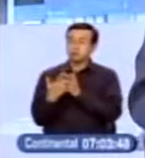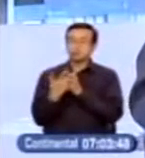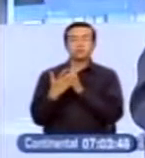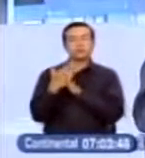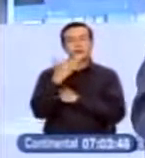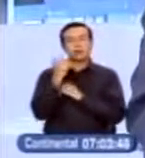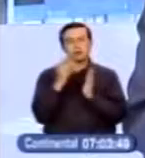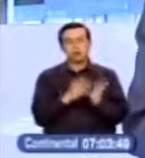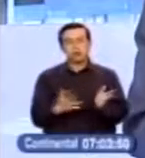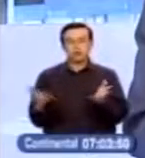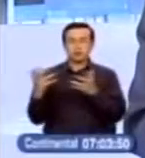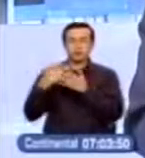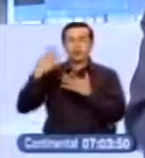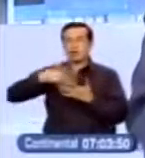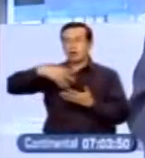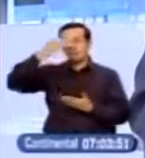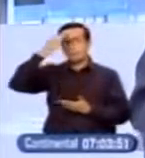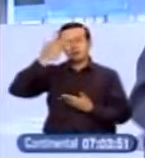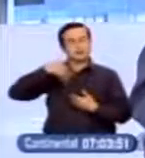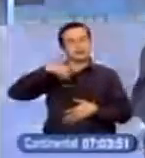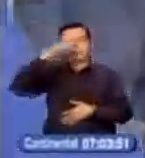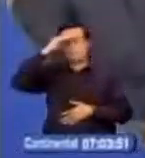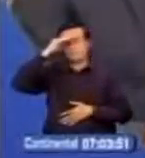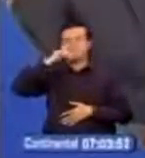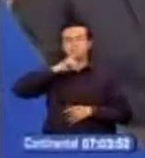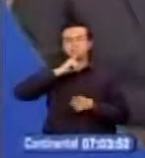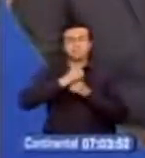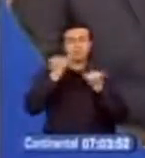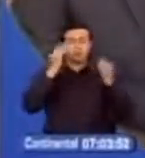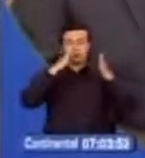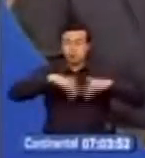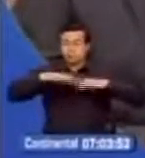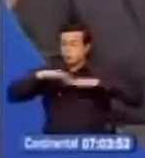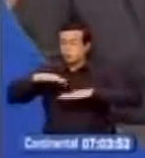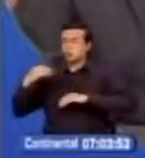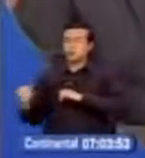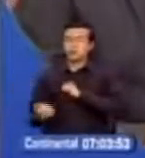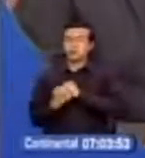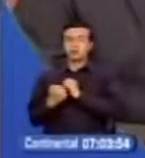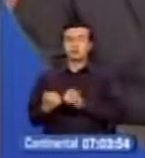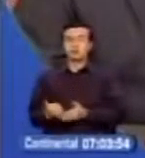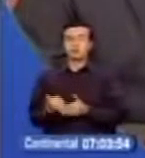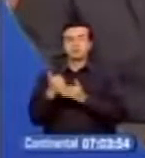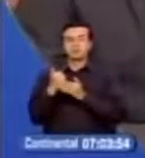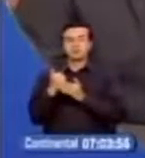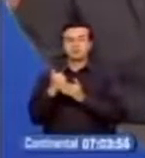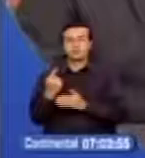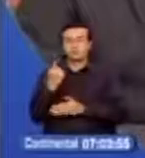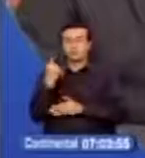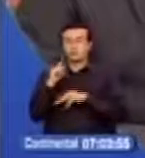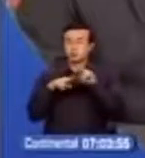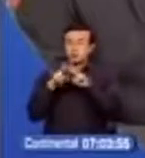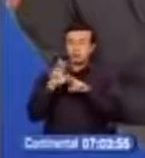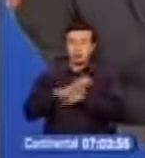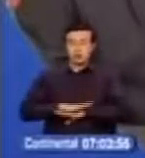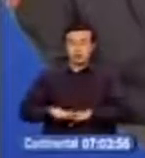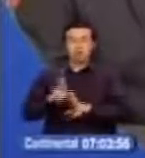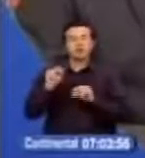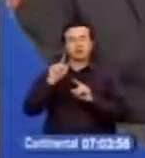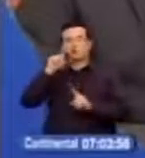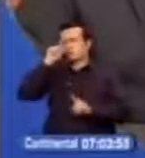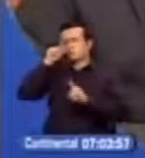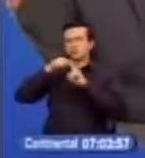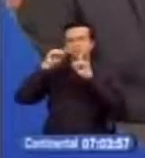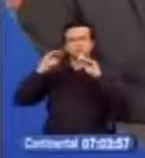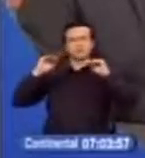mejor, sacar lecciones y hacer de esta desgracia punto de apoyo para no solo reconstruir, sino alcanzar